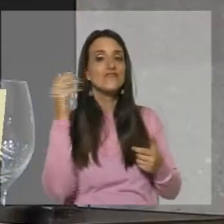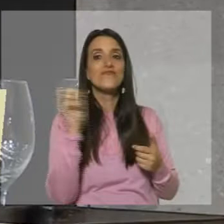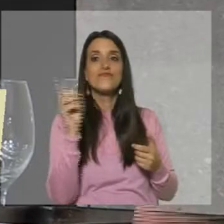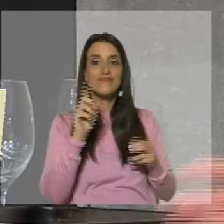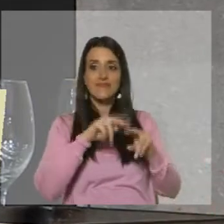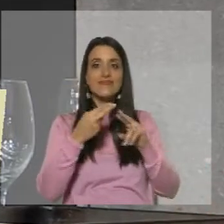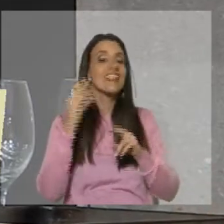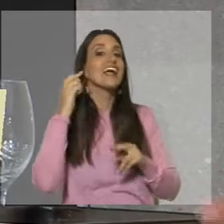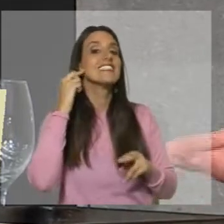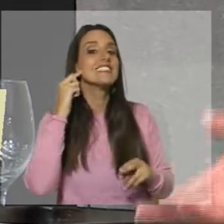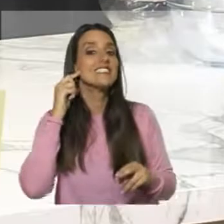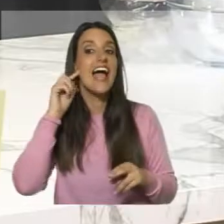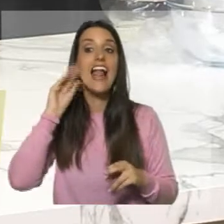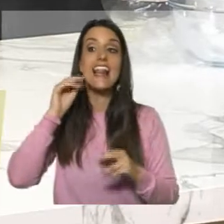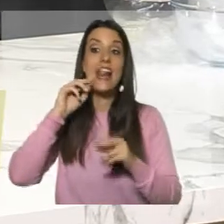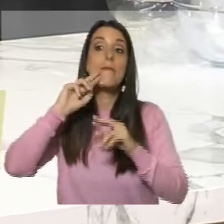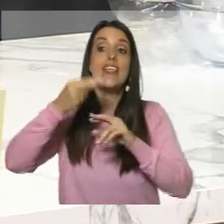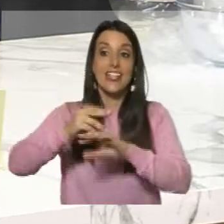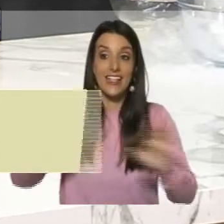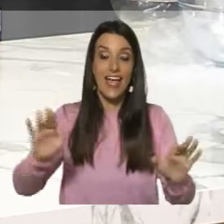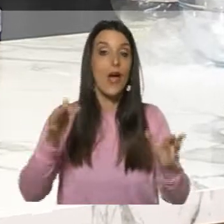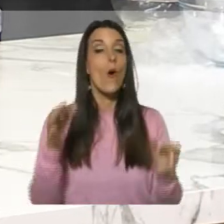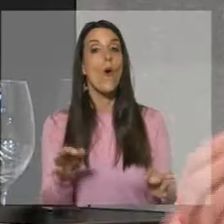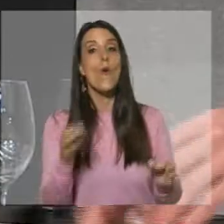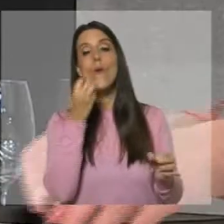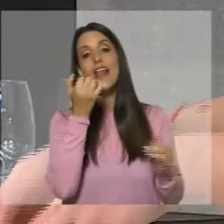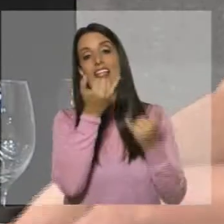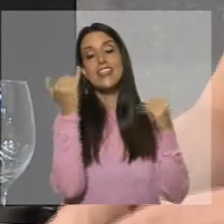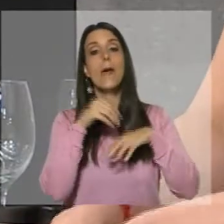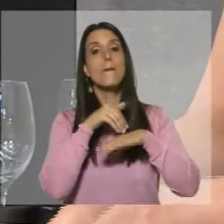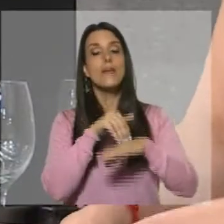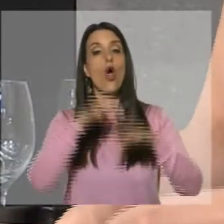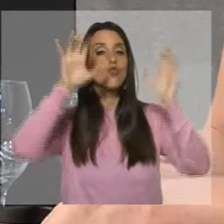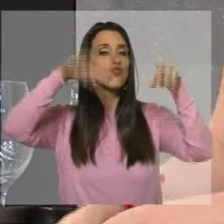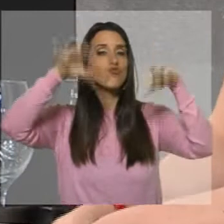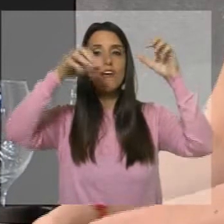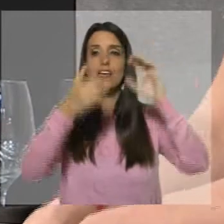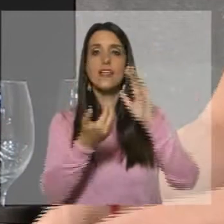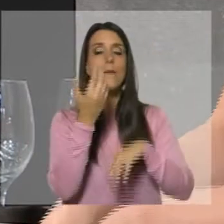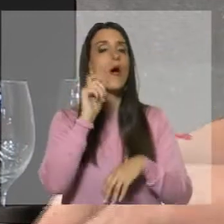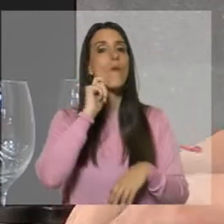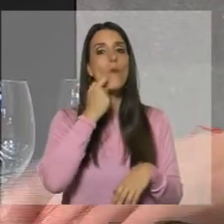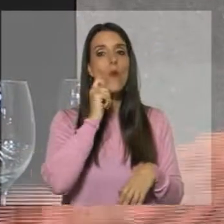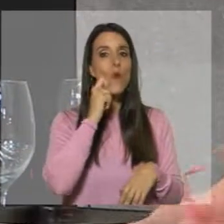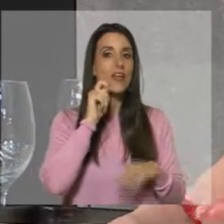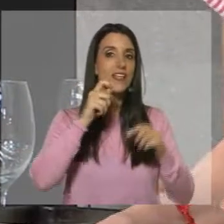lo que dice Cecilia. Ah, está, bueno. Claro. Pero... Buenos días, los saludo desde Melo. Llueve de temprano, buena pinta esa rosca. Un